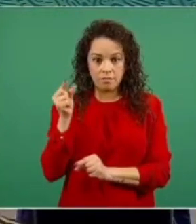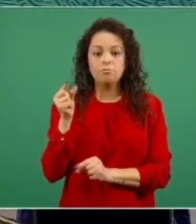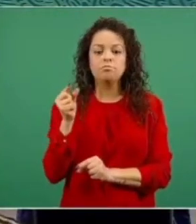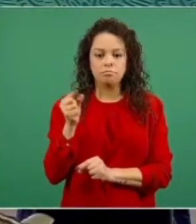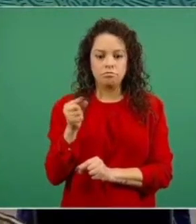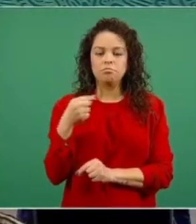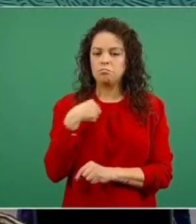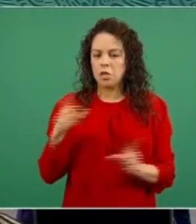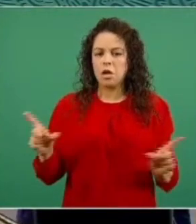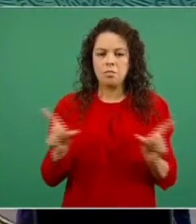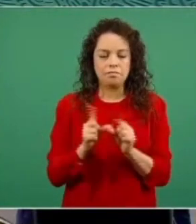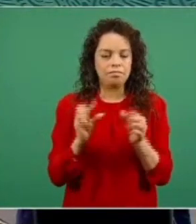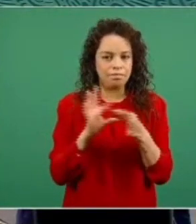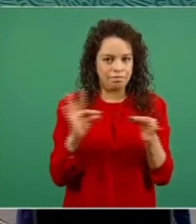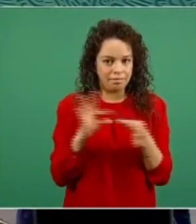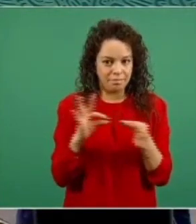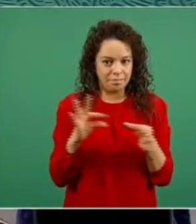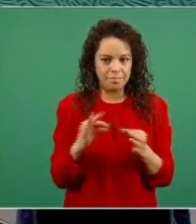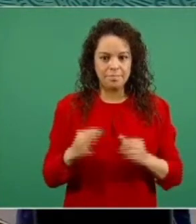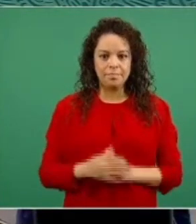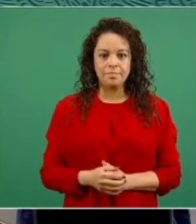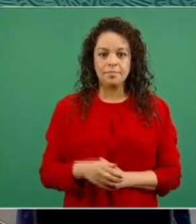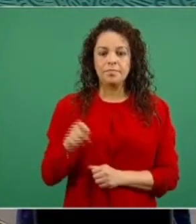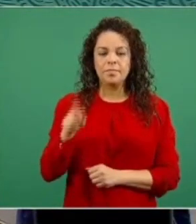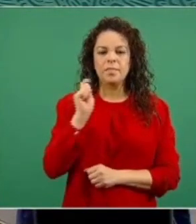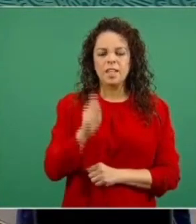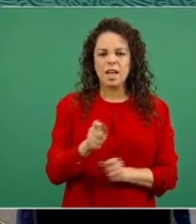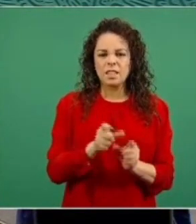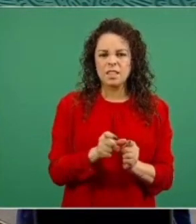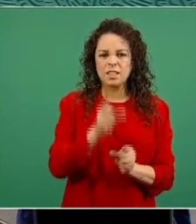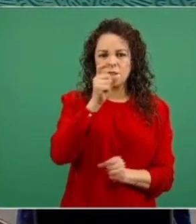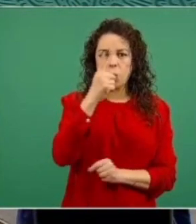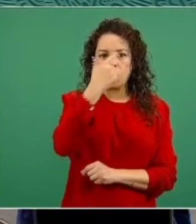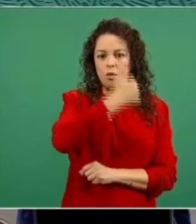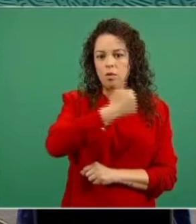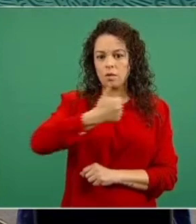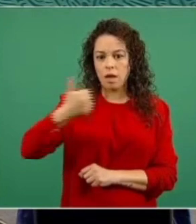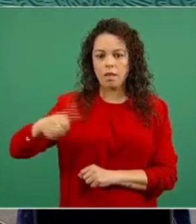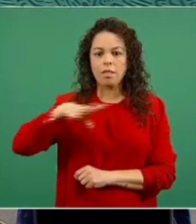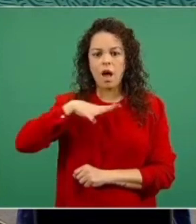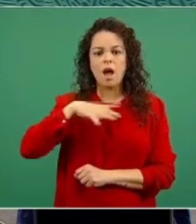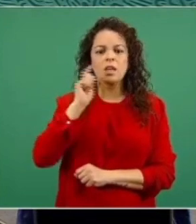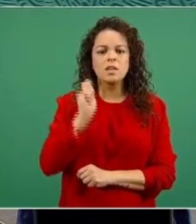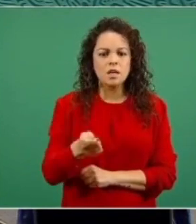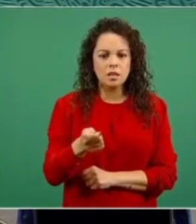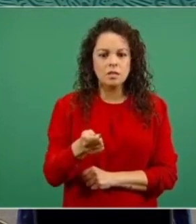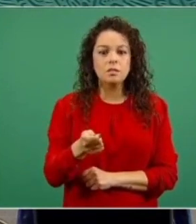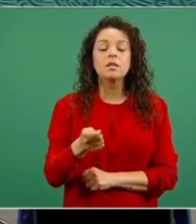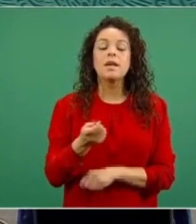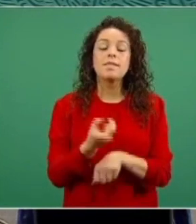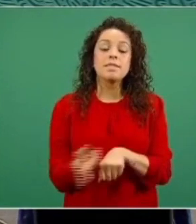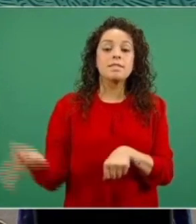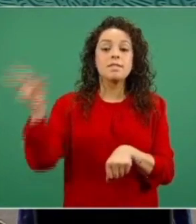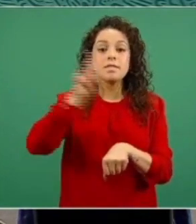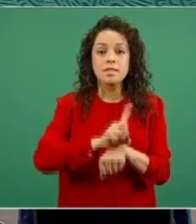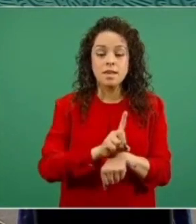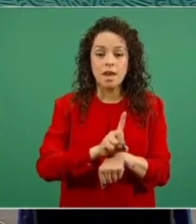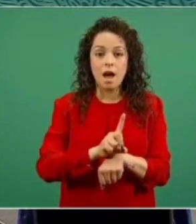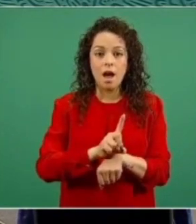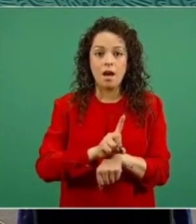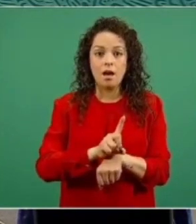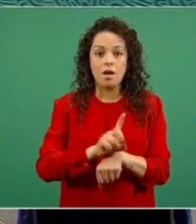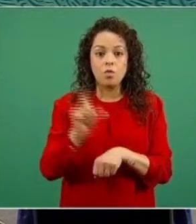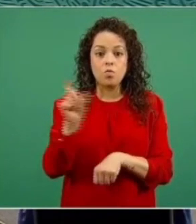describo brevemente. Estas son gráficas de barras que tienen en cada una de las barras, representan el día